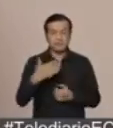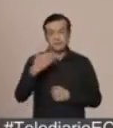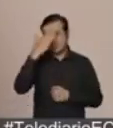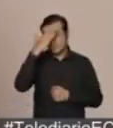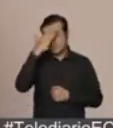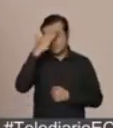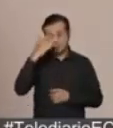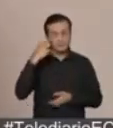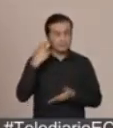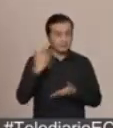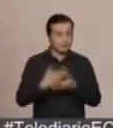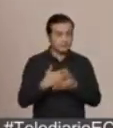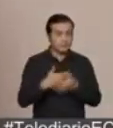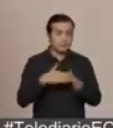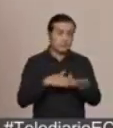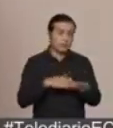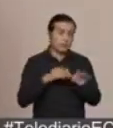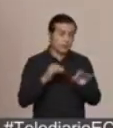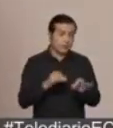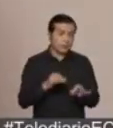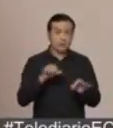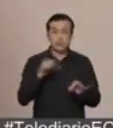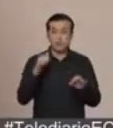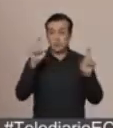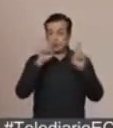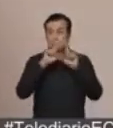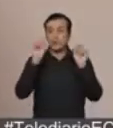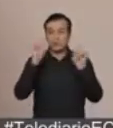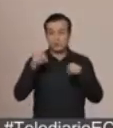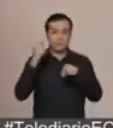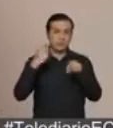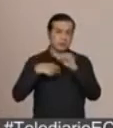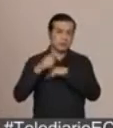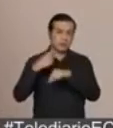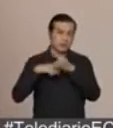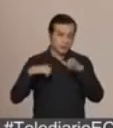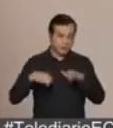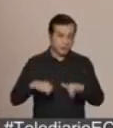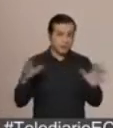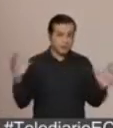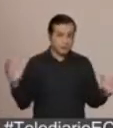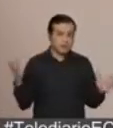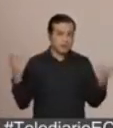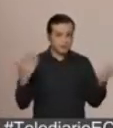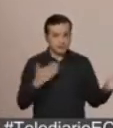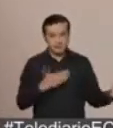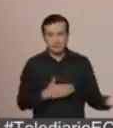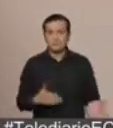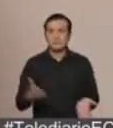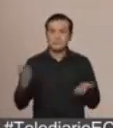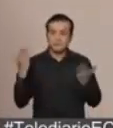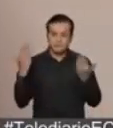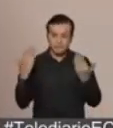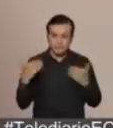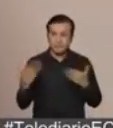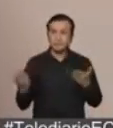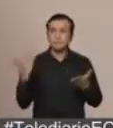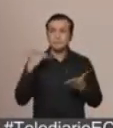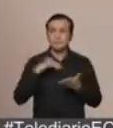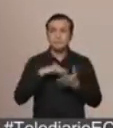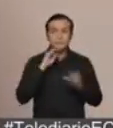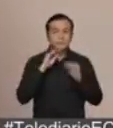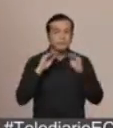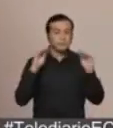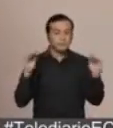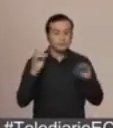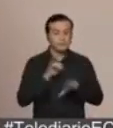a respaldar, pero el resto de empresas sí puede exportar. Nosotros estamos obteniendo nuevamente hemos insistido a